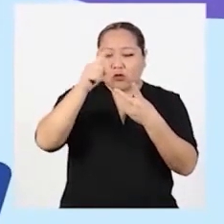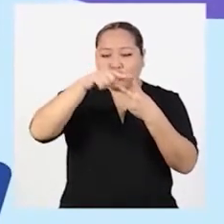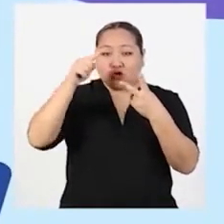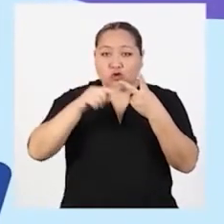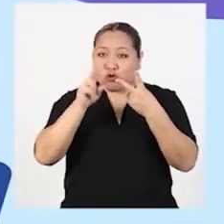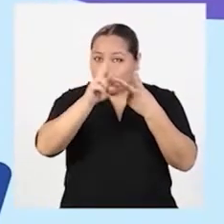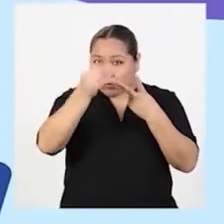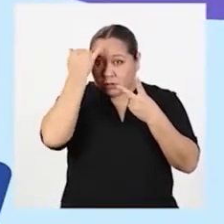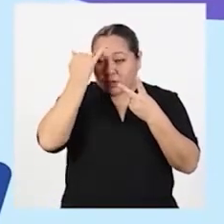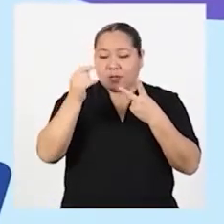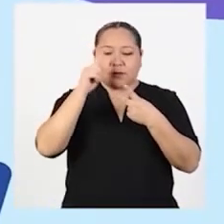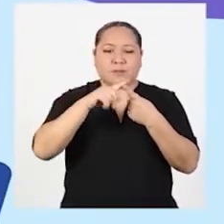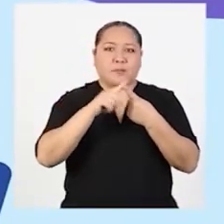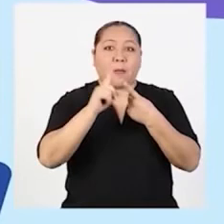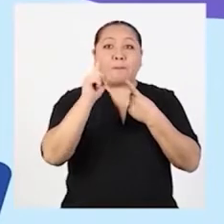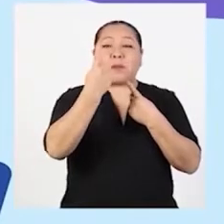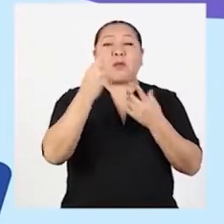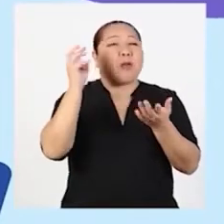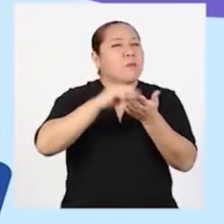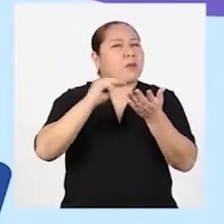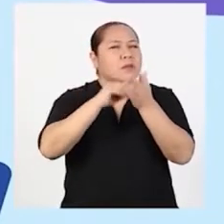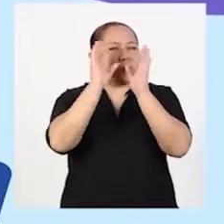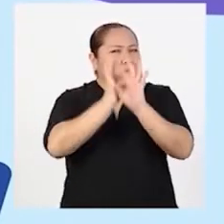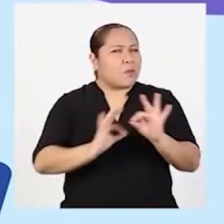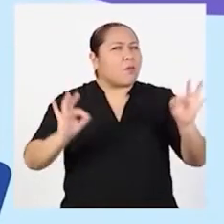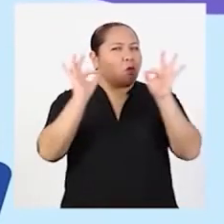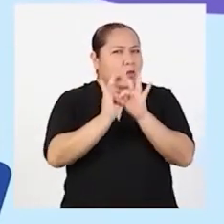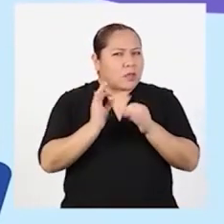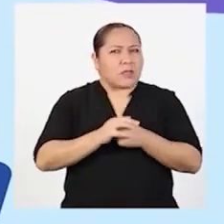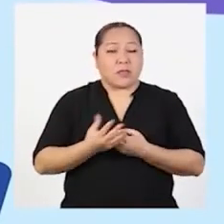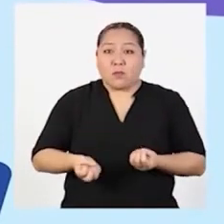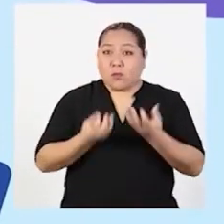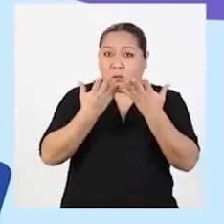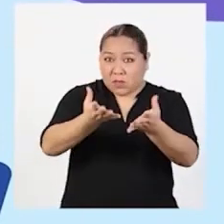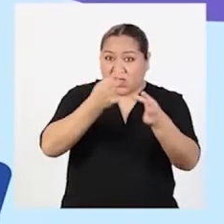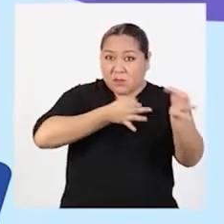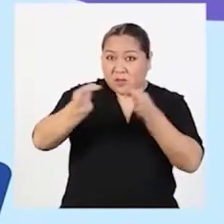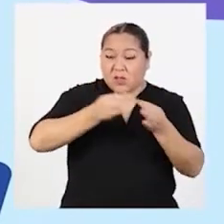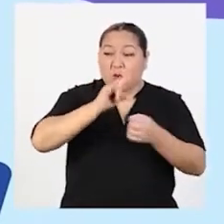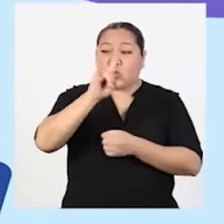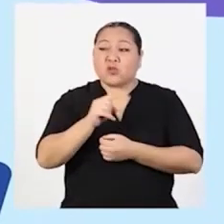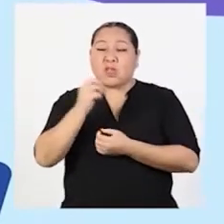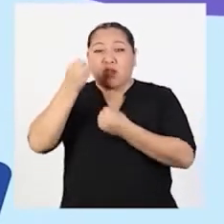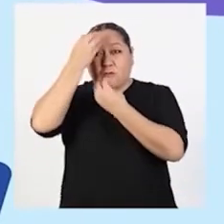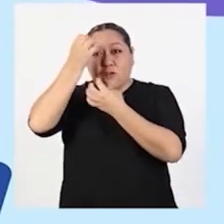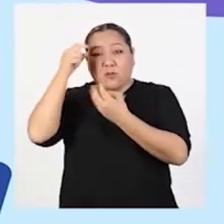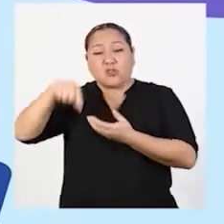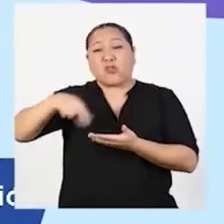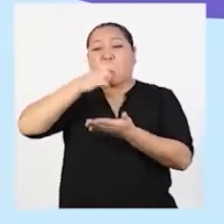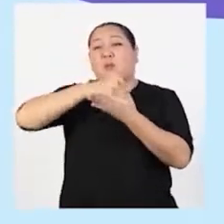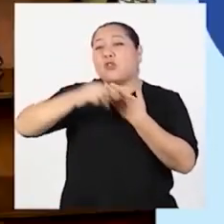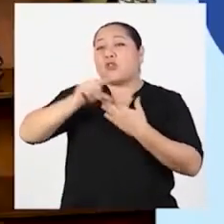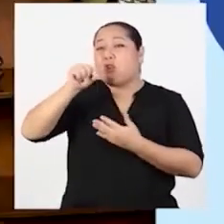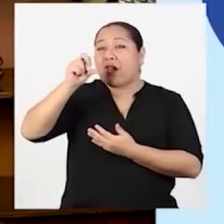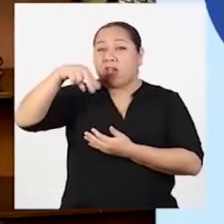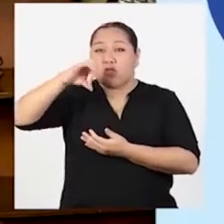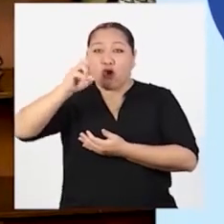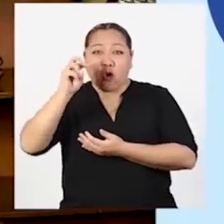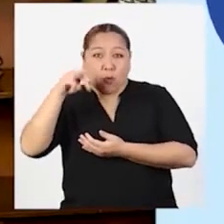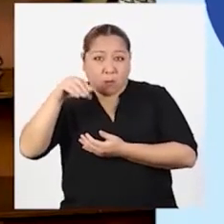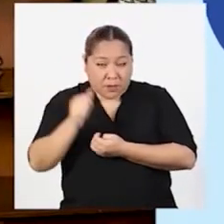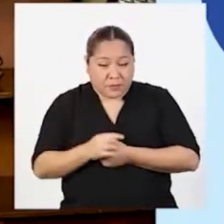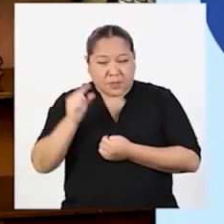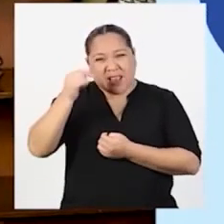argumentos podemos dar frente a la discriminación racial utilizando la información de los resultados del proyecto Genoma Humano? Muy